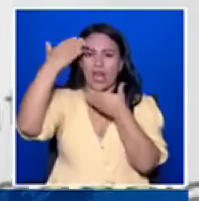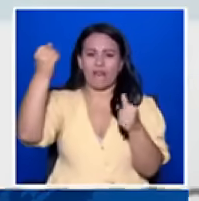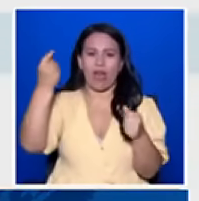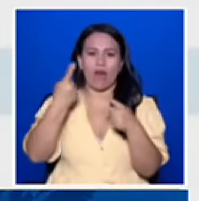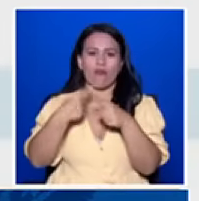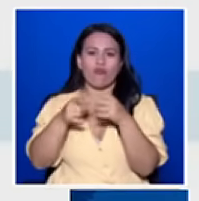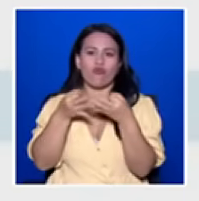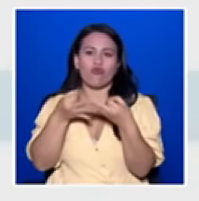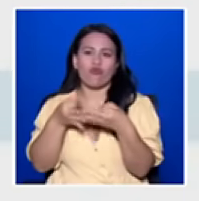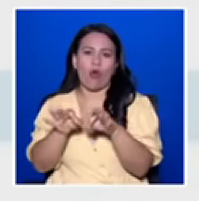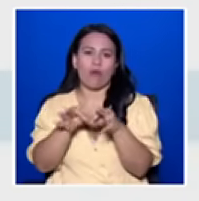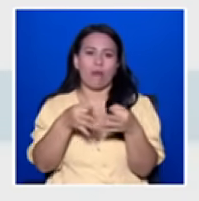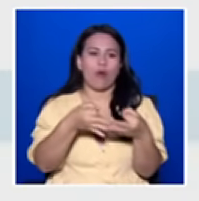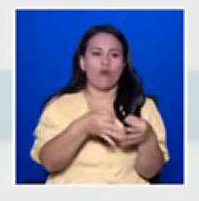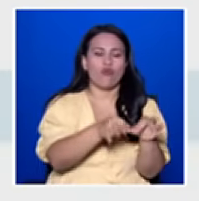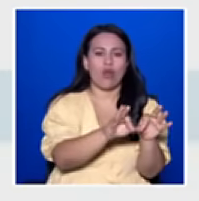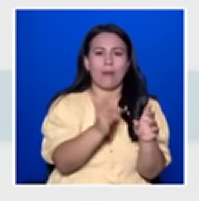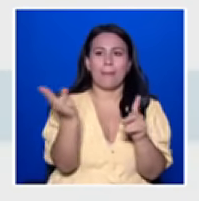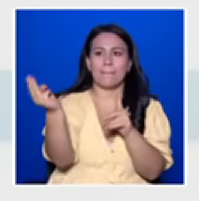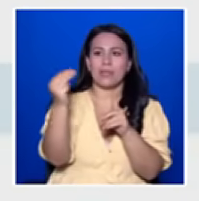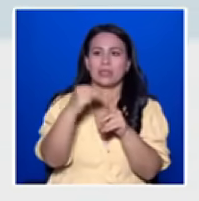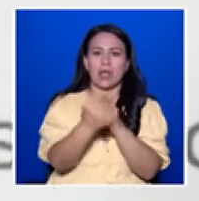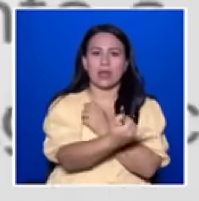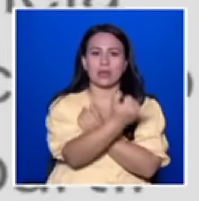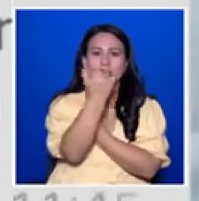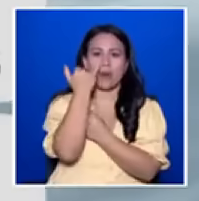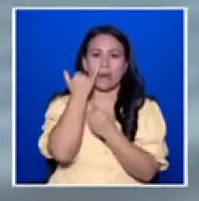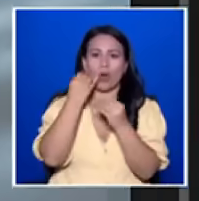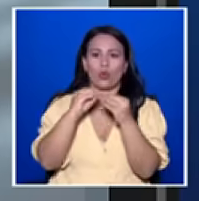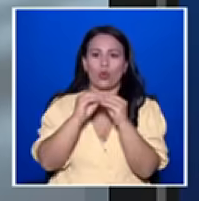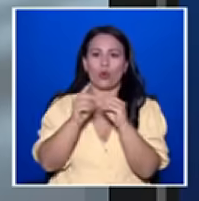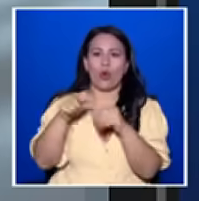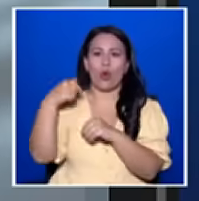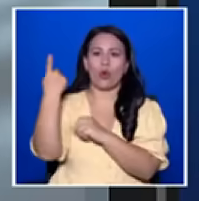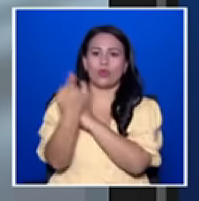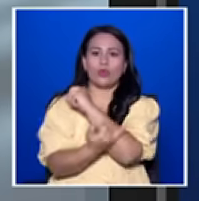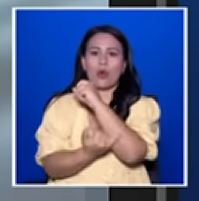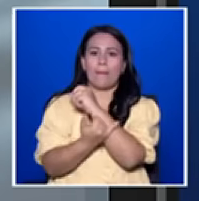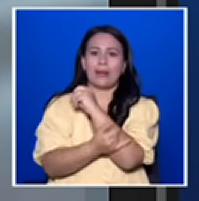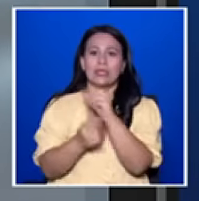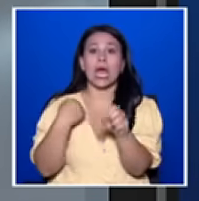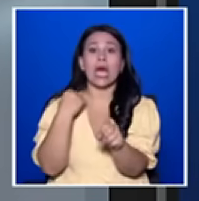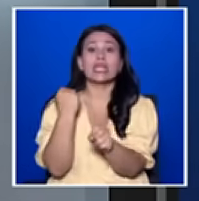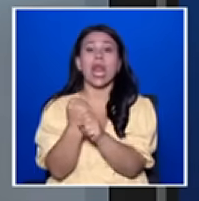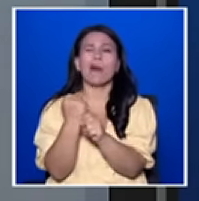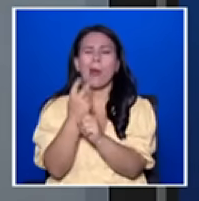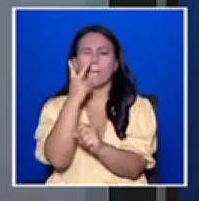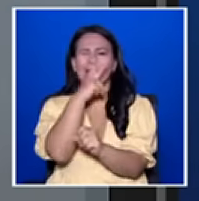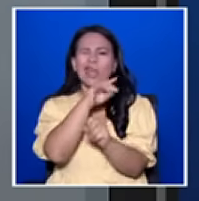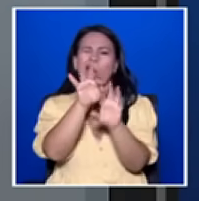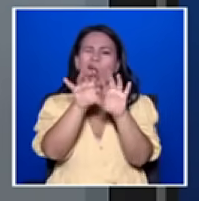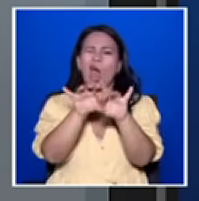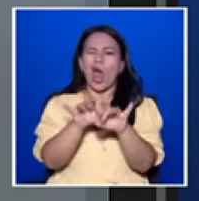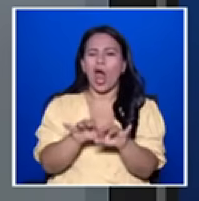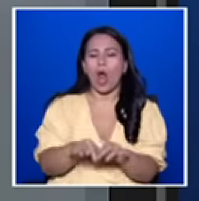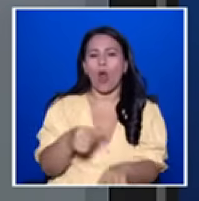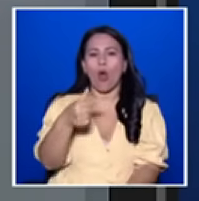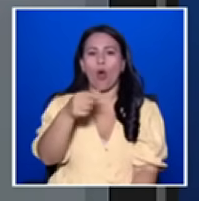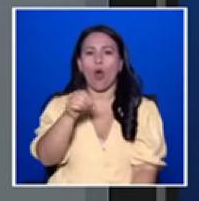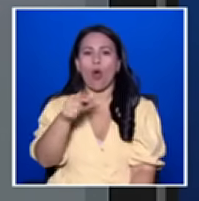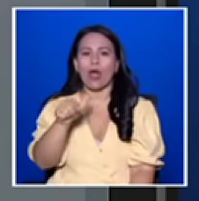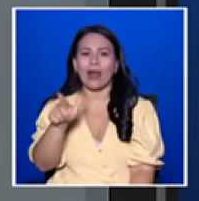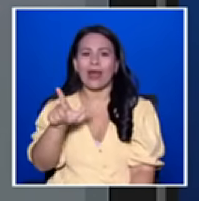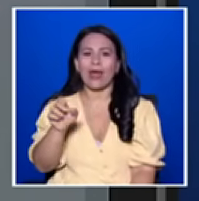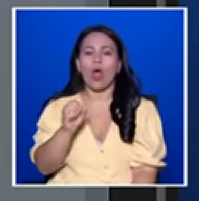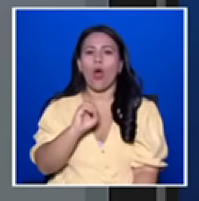varias modalidades: llamadas o mensajes de números extranjeros. Realizan ofertas de trabajo para llenar formularios en Google o solo